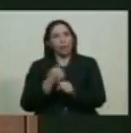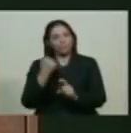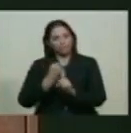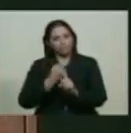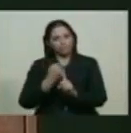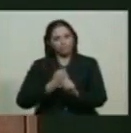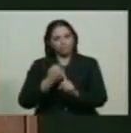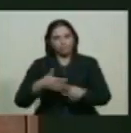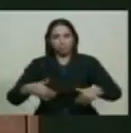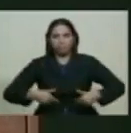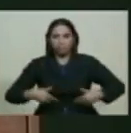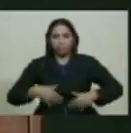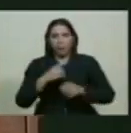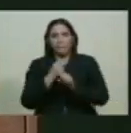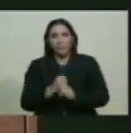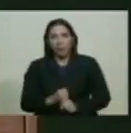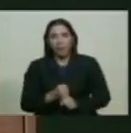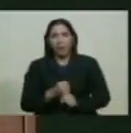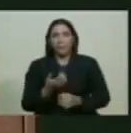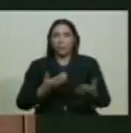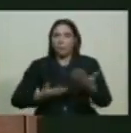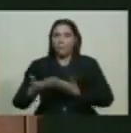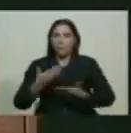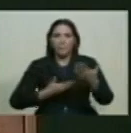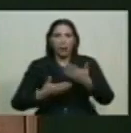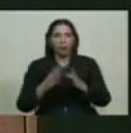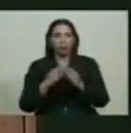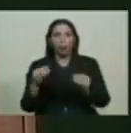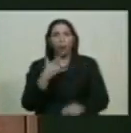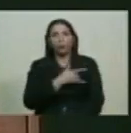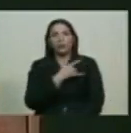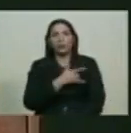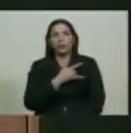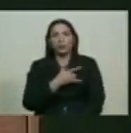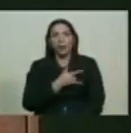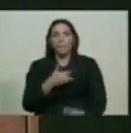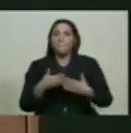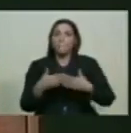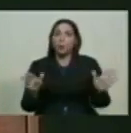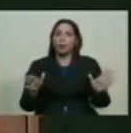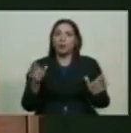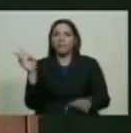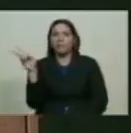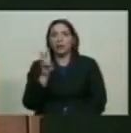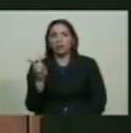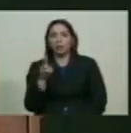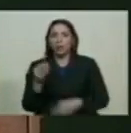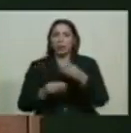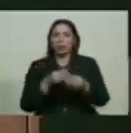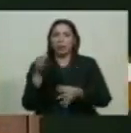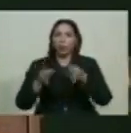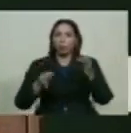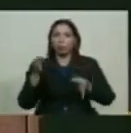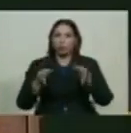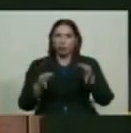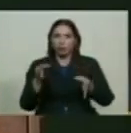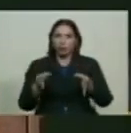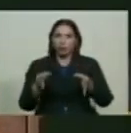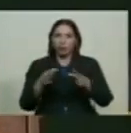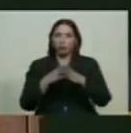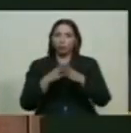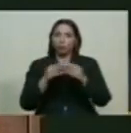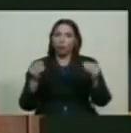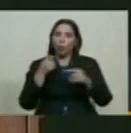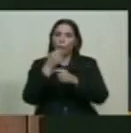la cooperación de todas las universidades públicas de Venezuela para hacer un acto de justicia con los estudiantes, con los bachilleres técnicos